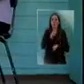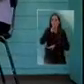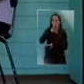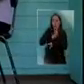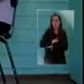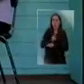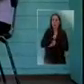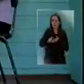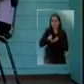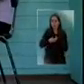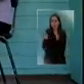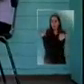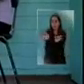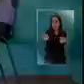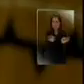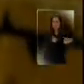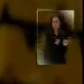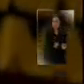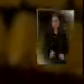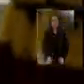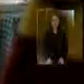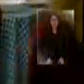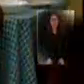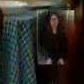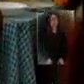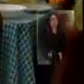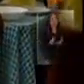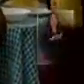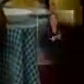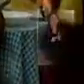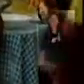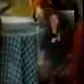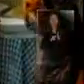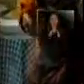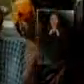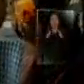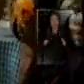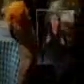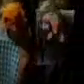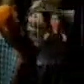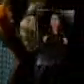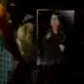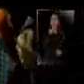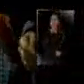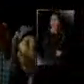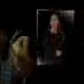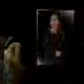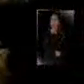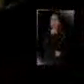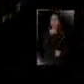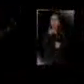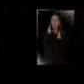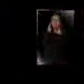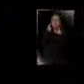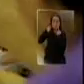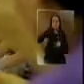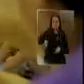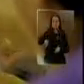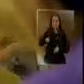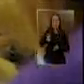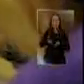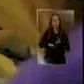tienen que seguir al pie de la letra sus consejos. El problema es que en la villa varios de los ancianos se saltan las